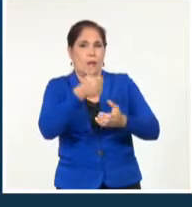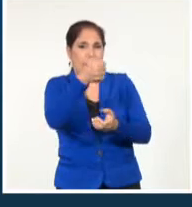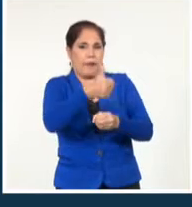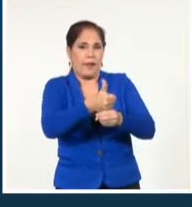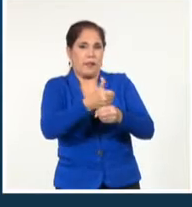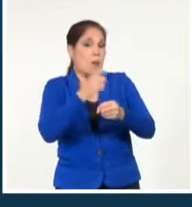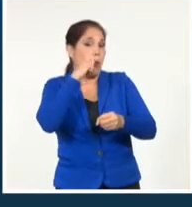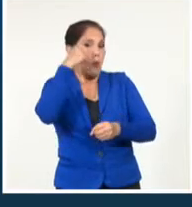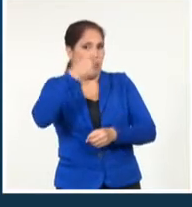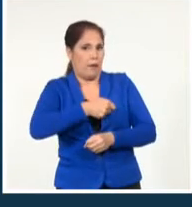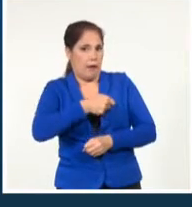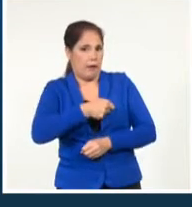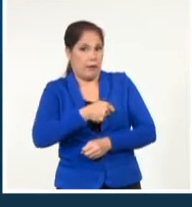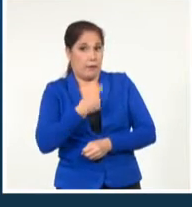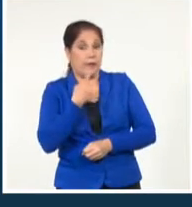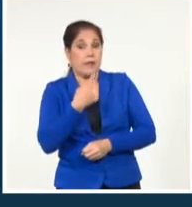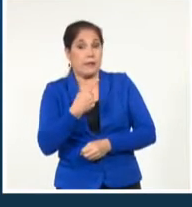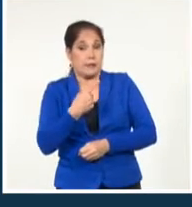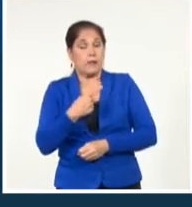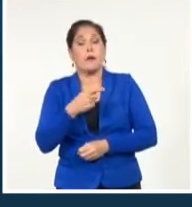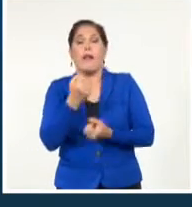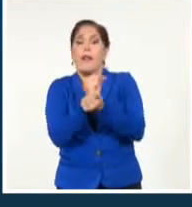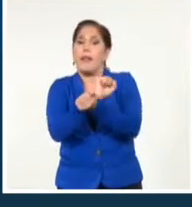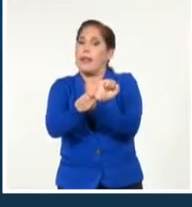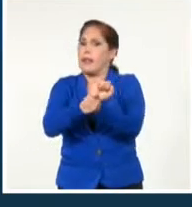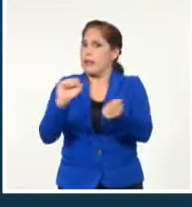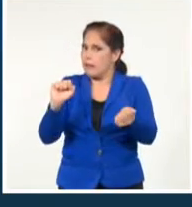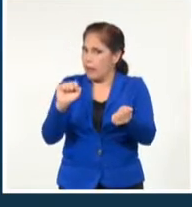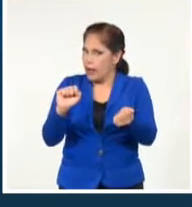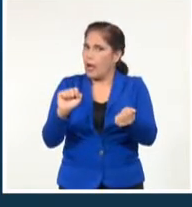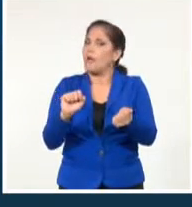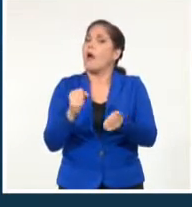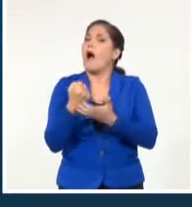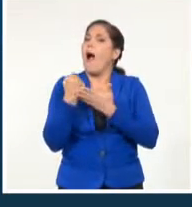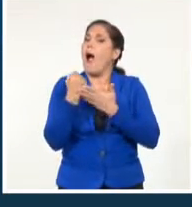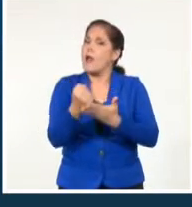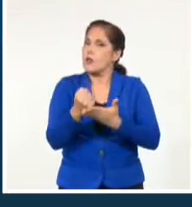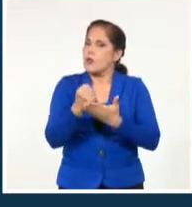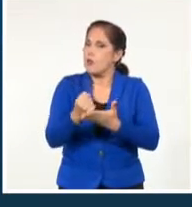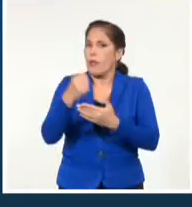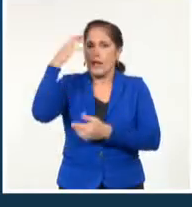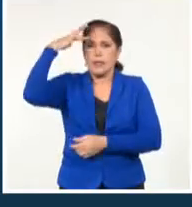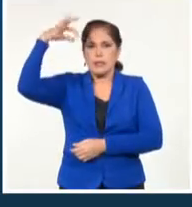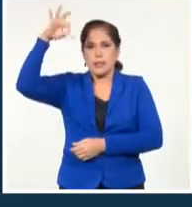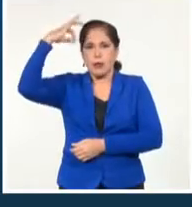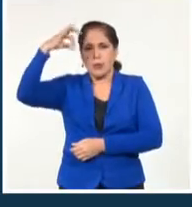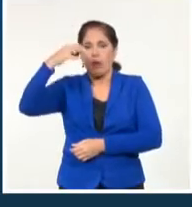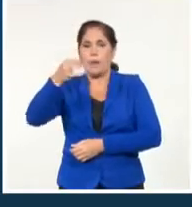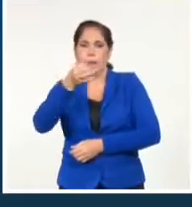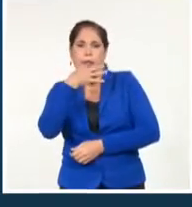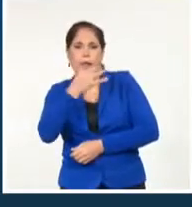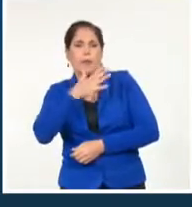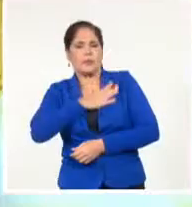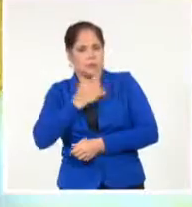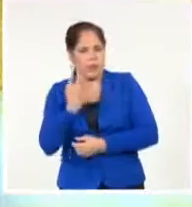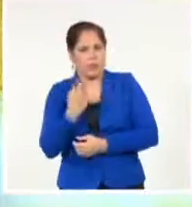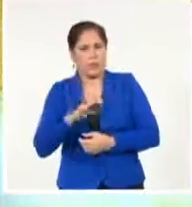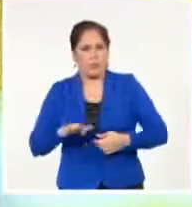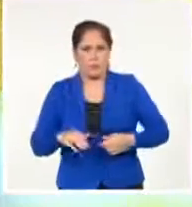Ucrania, agregando que los liberados están recibiendo la asistencia psicológica y médica